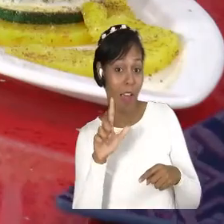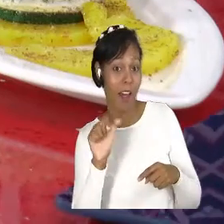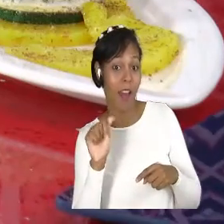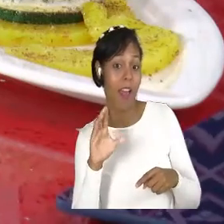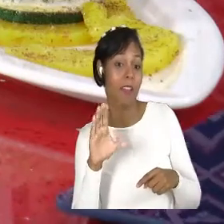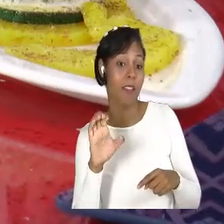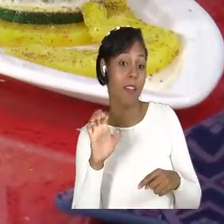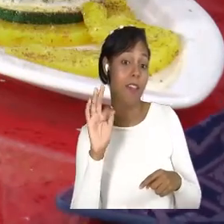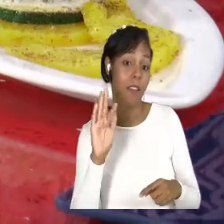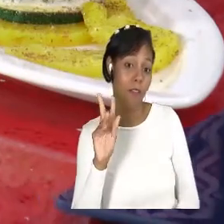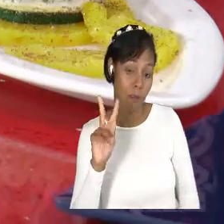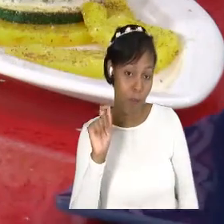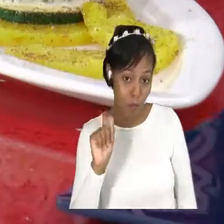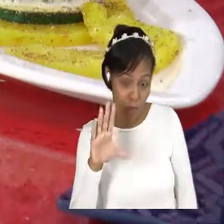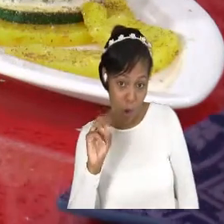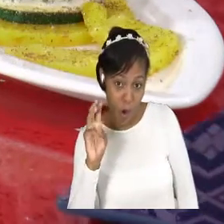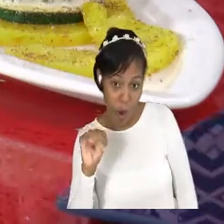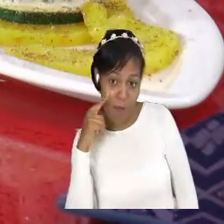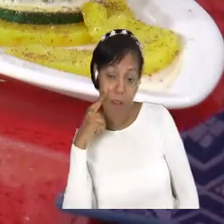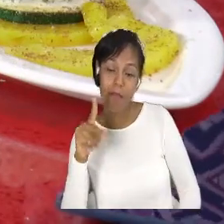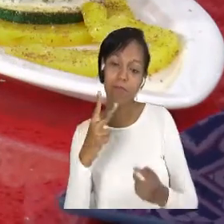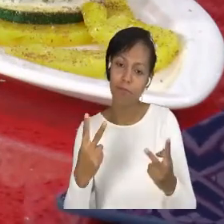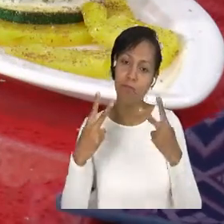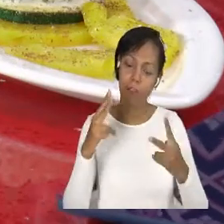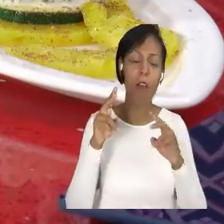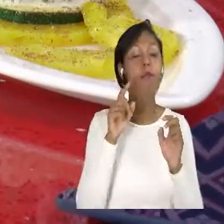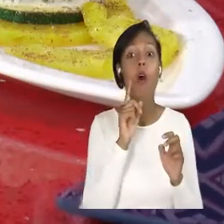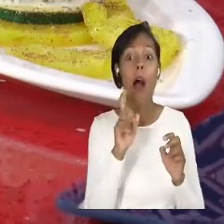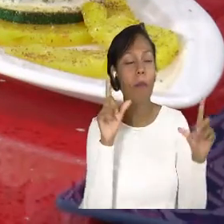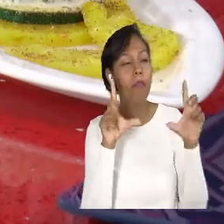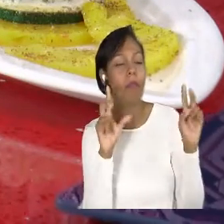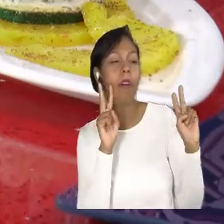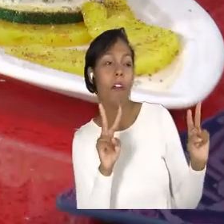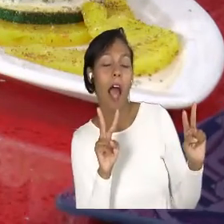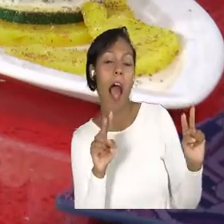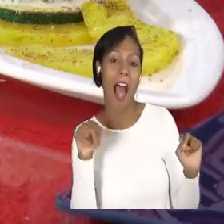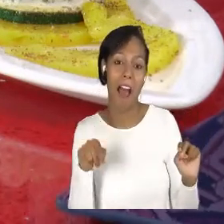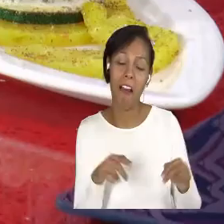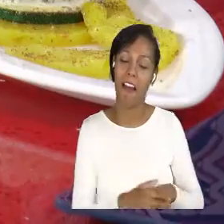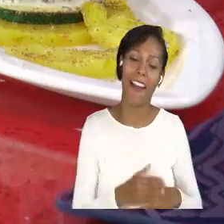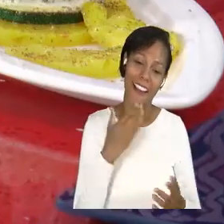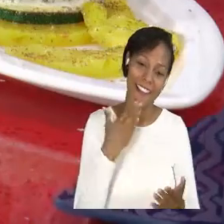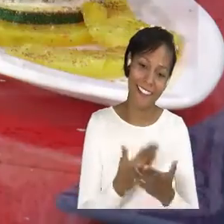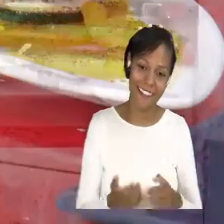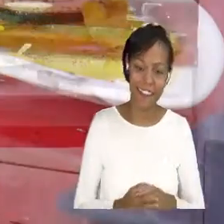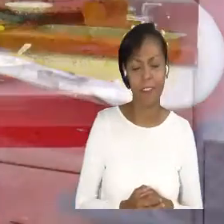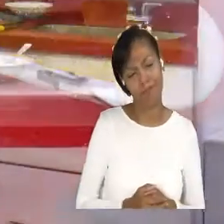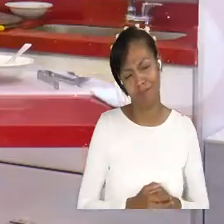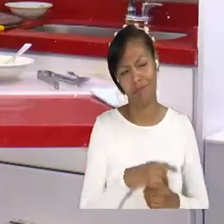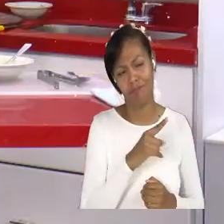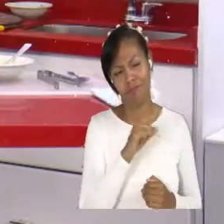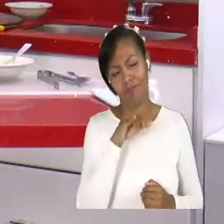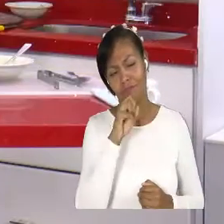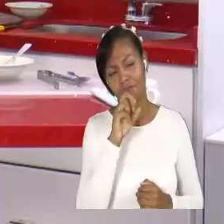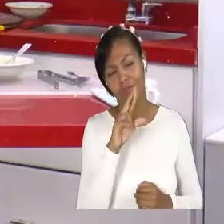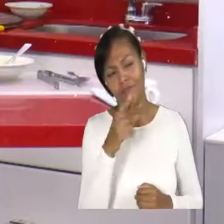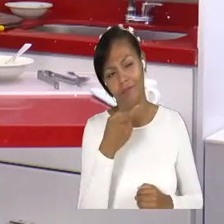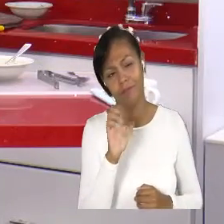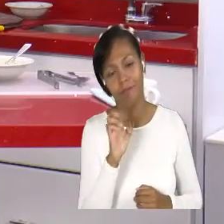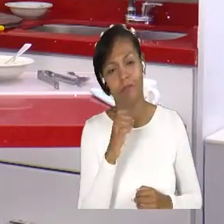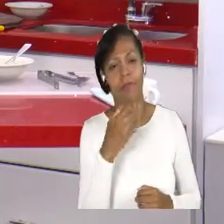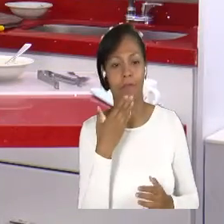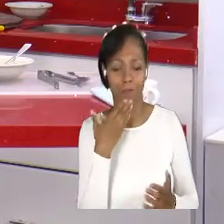www.enlacetelevisión.com desde la ciudad de Bucaramanga. Está él conectadito con nosotros en A Pedir de Boca, así que Jorgito, de verdad que agradecemos que estés ahí